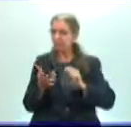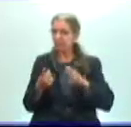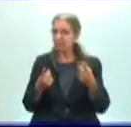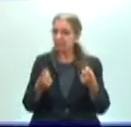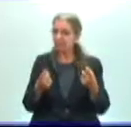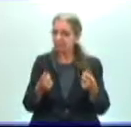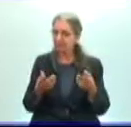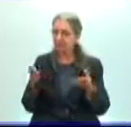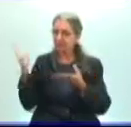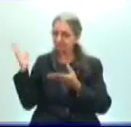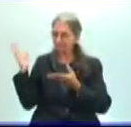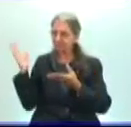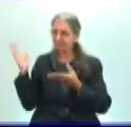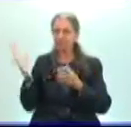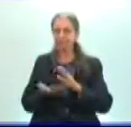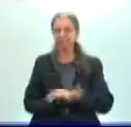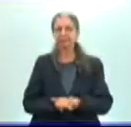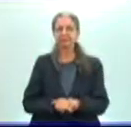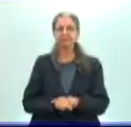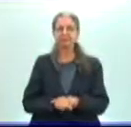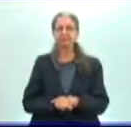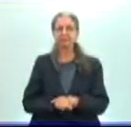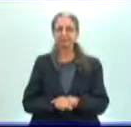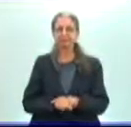aparece en esta diapositiva.